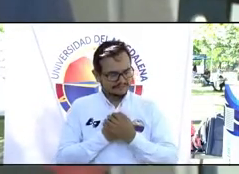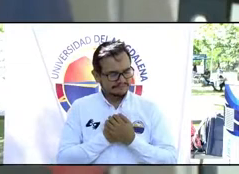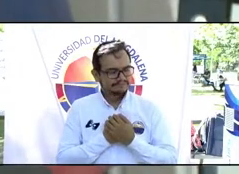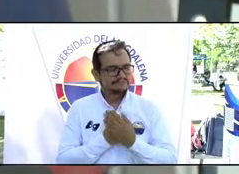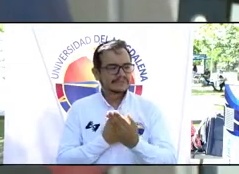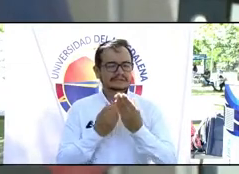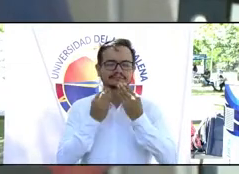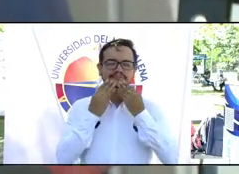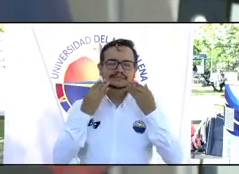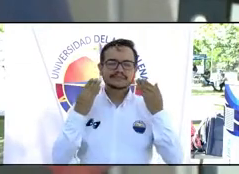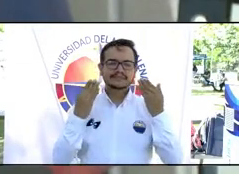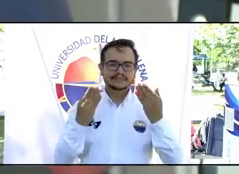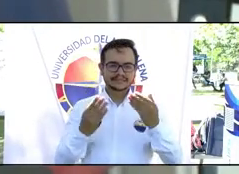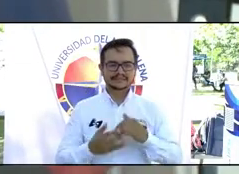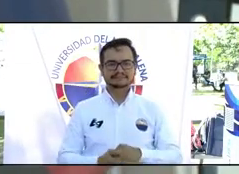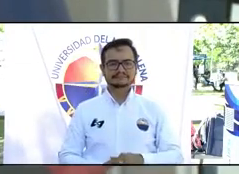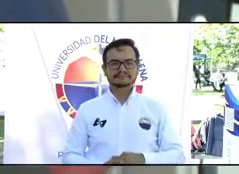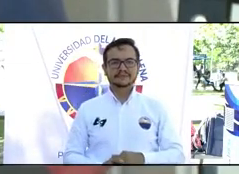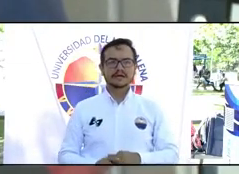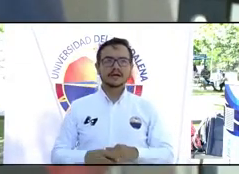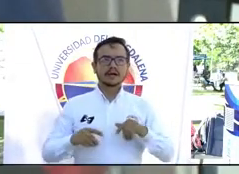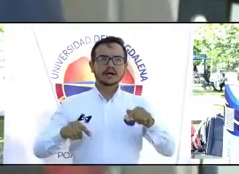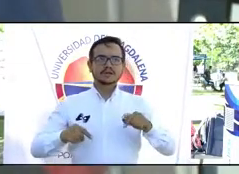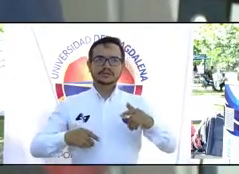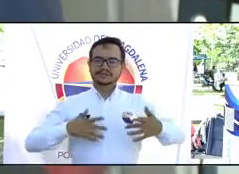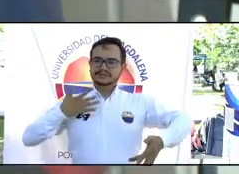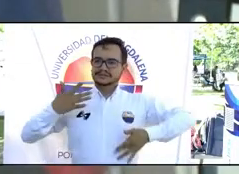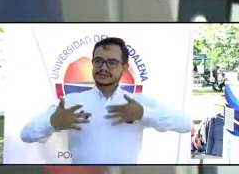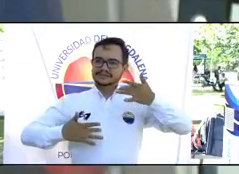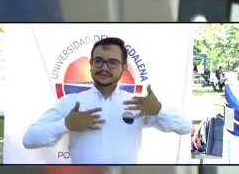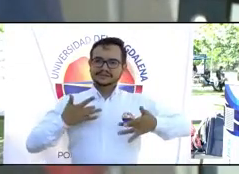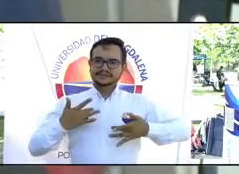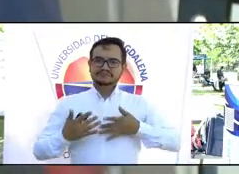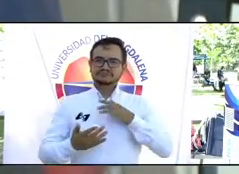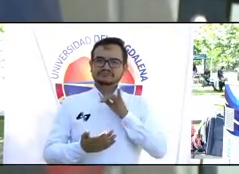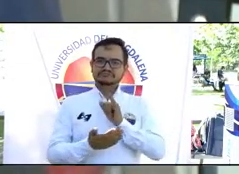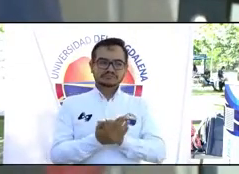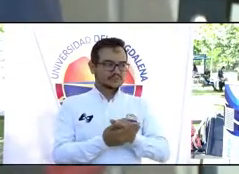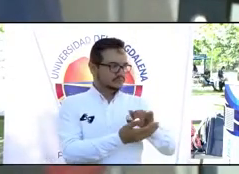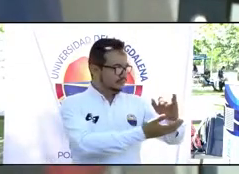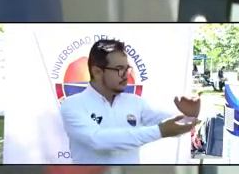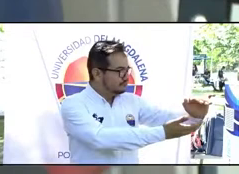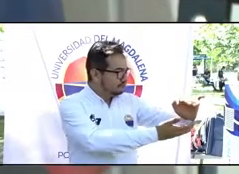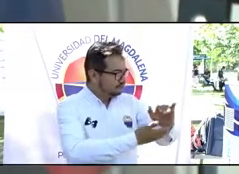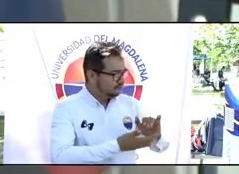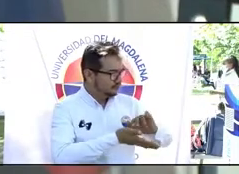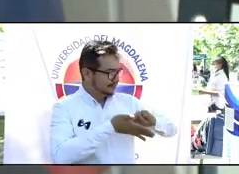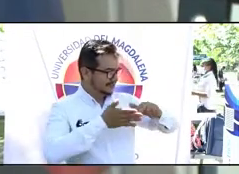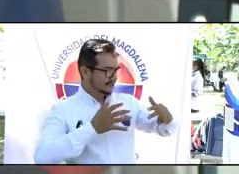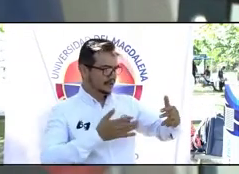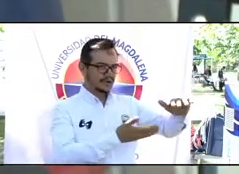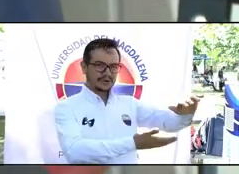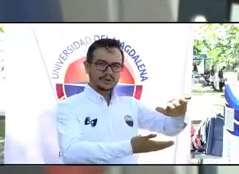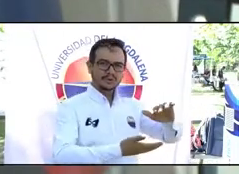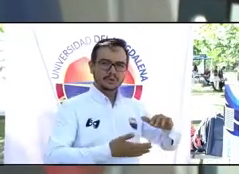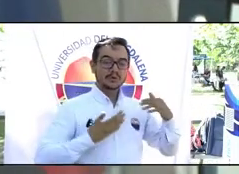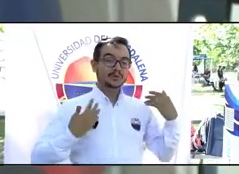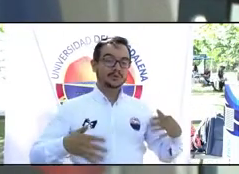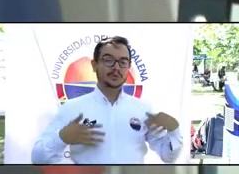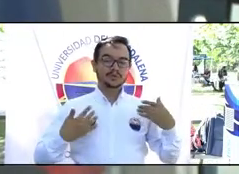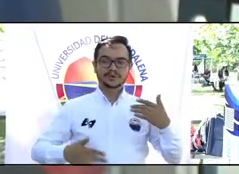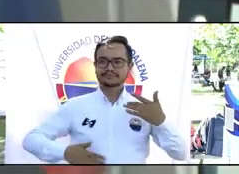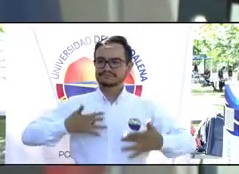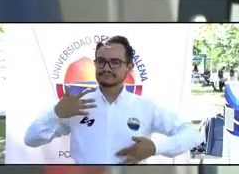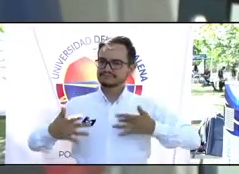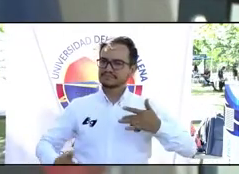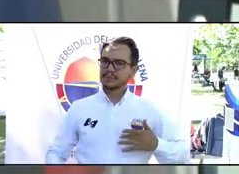agradecimientos. Estamos complacidos con el respaldo y soporte tecnológico que hemos recibido, los cuales nos han